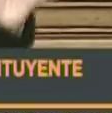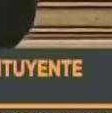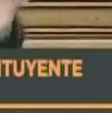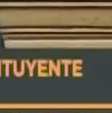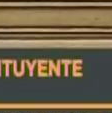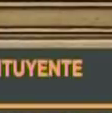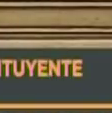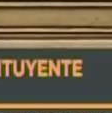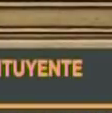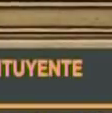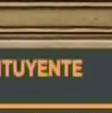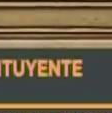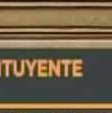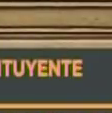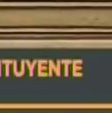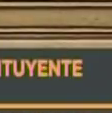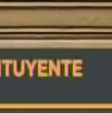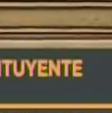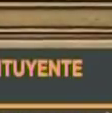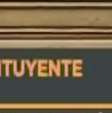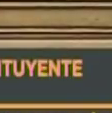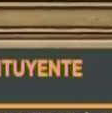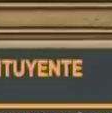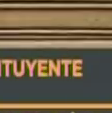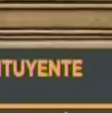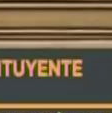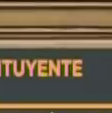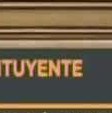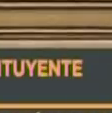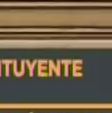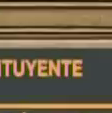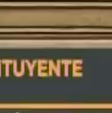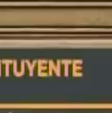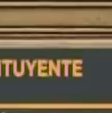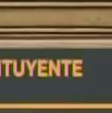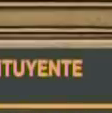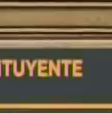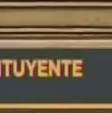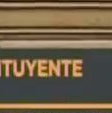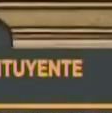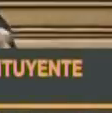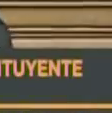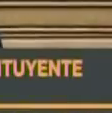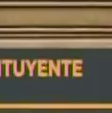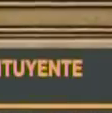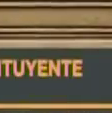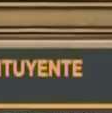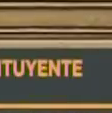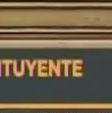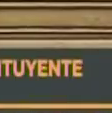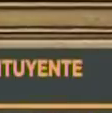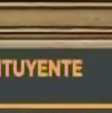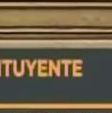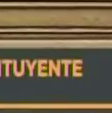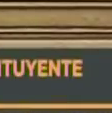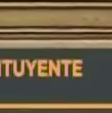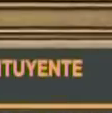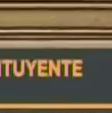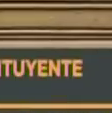hecho y que seguramente se seguirán haciendo. Yo agradezco, pues, la paciencia por permitirme excederme quizás algunos